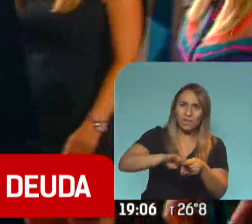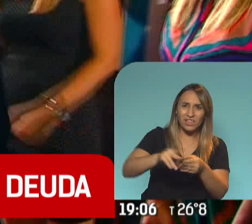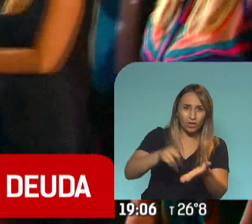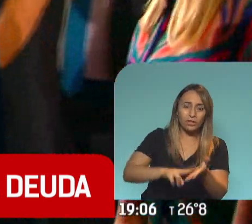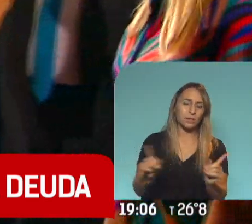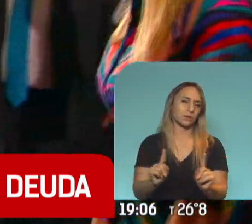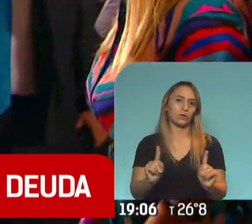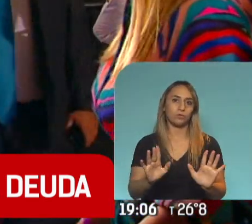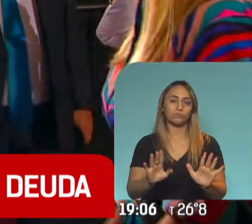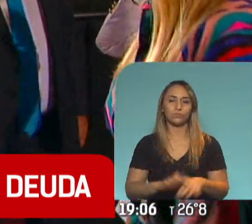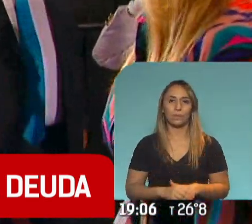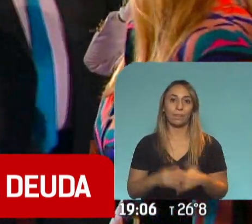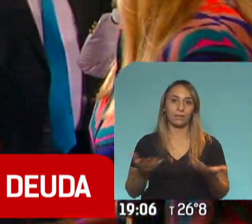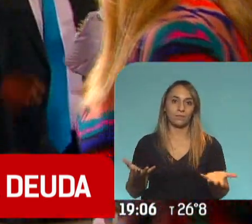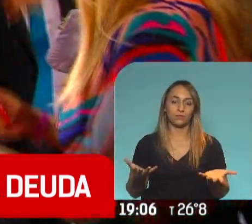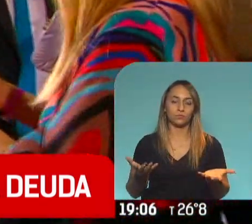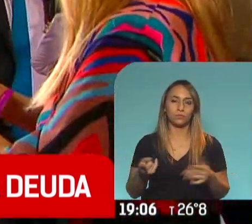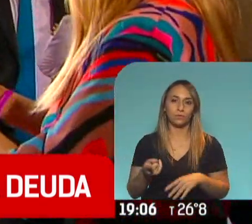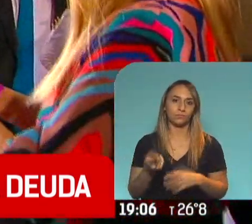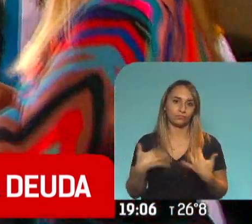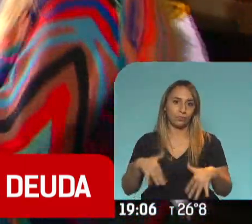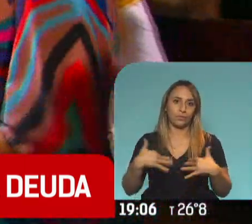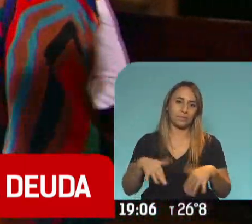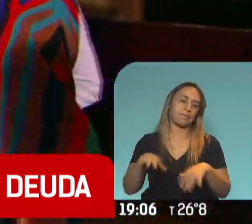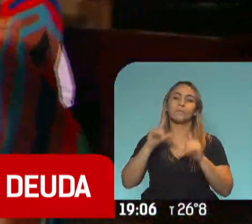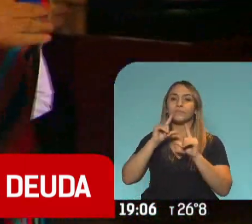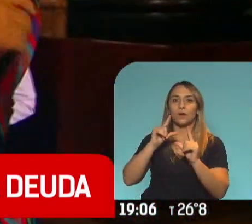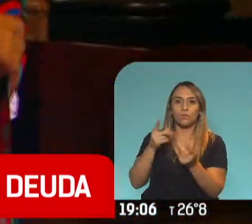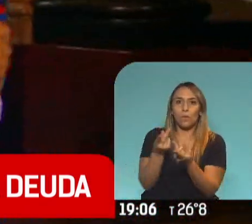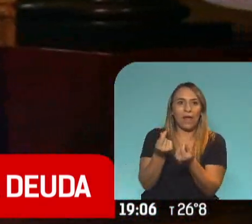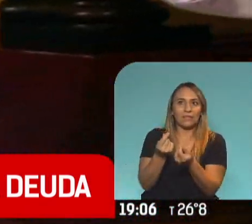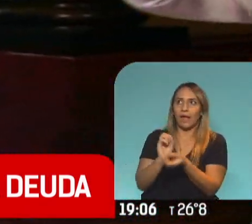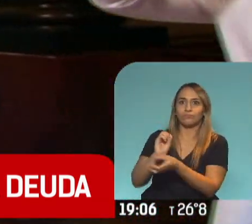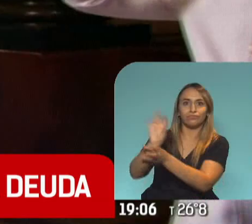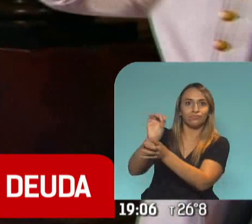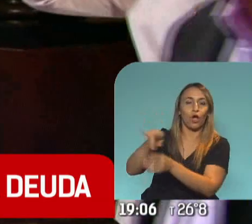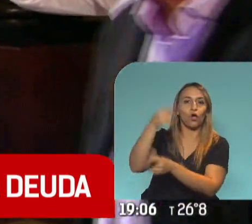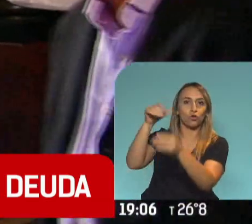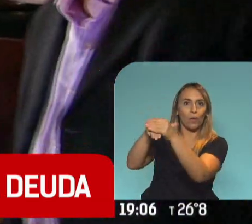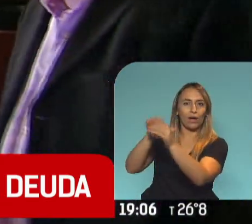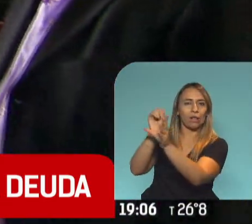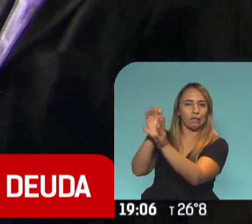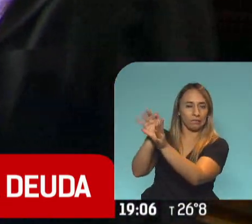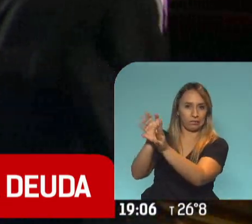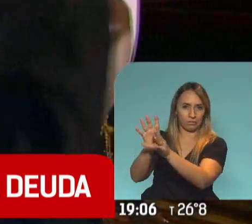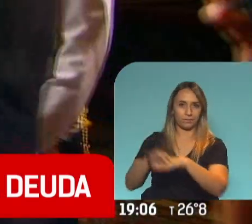finalidad, muy cuestionable, como es la fuga de capitales. Ahí lo vemos ingresar entonces el saludo.